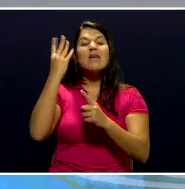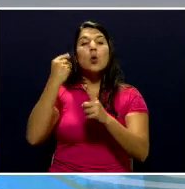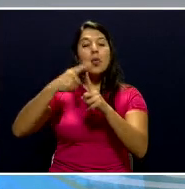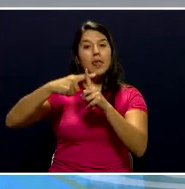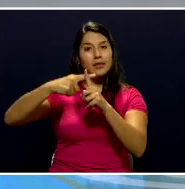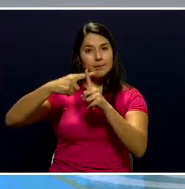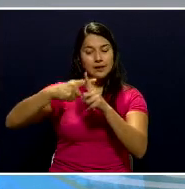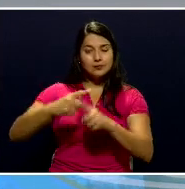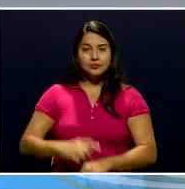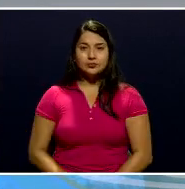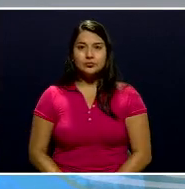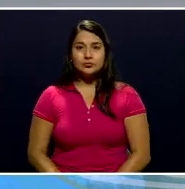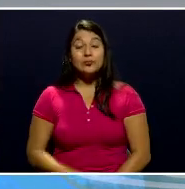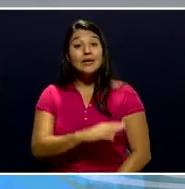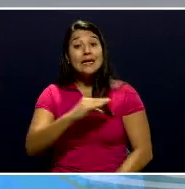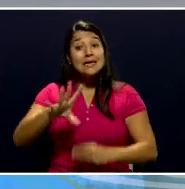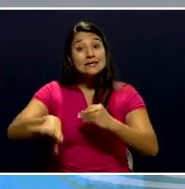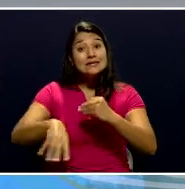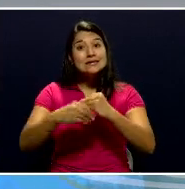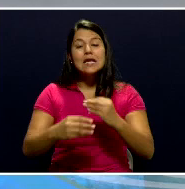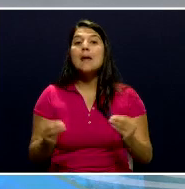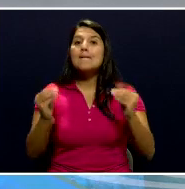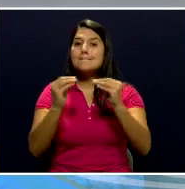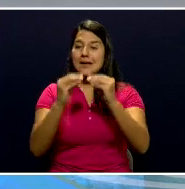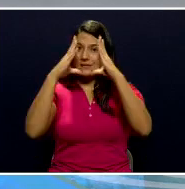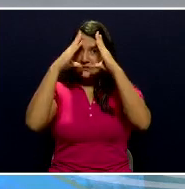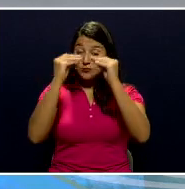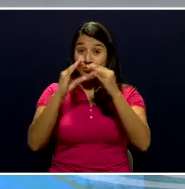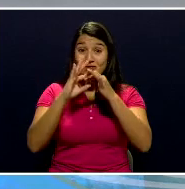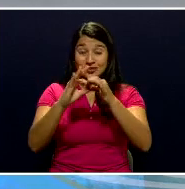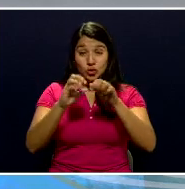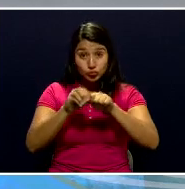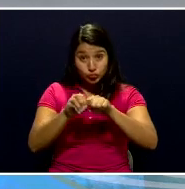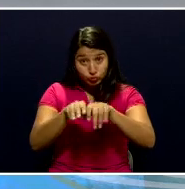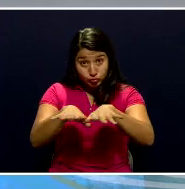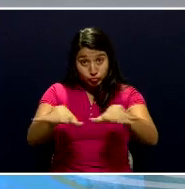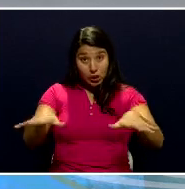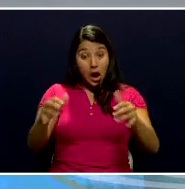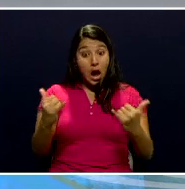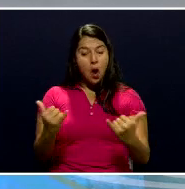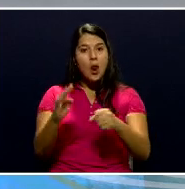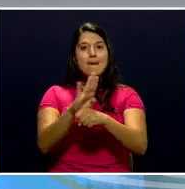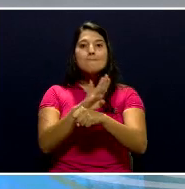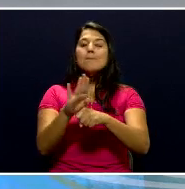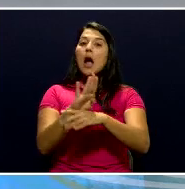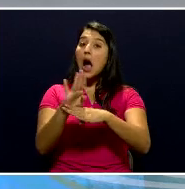Y ampliando las informaciones relacionadas a la pandemia, los bancos públicos